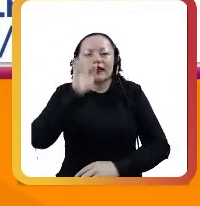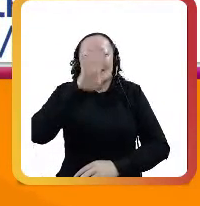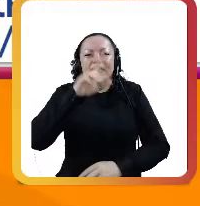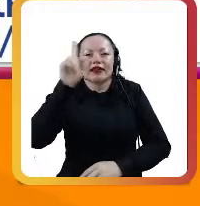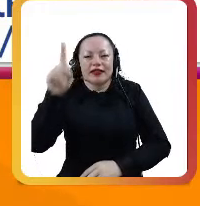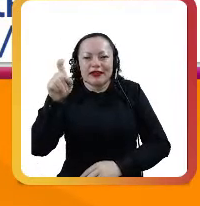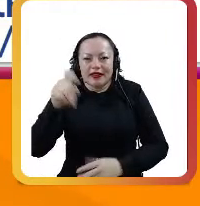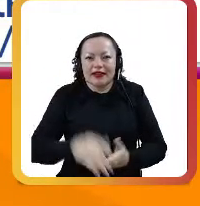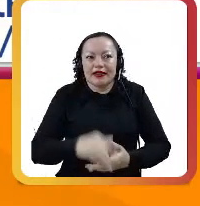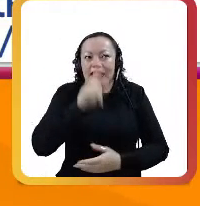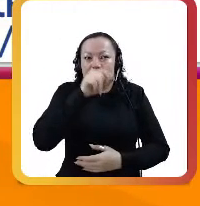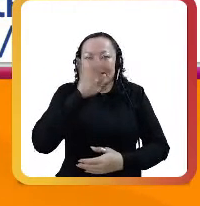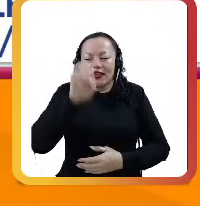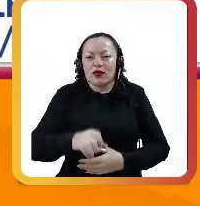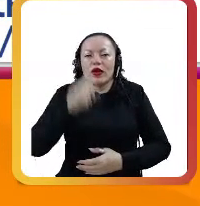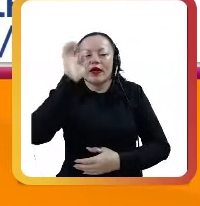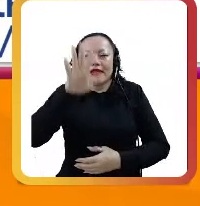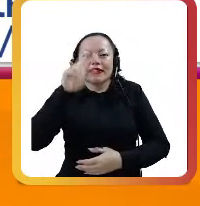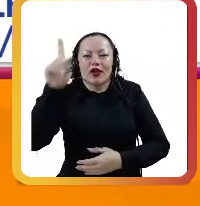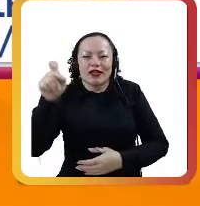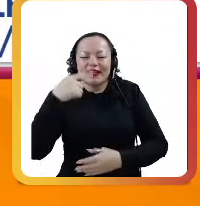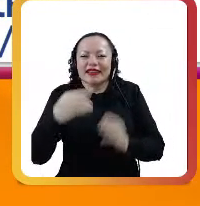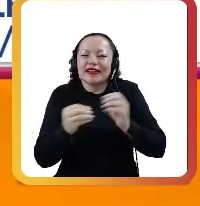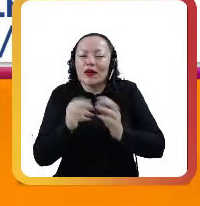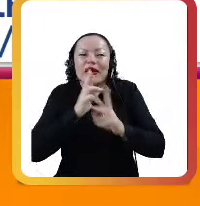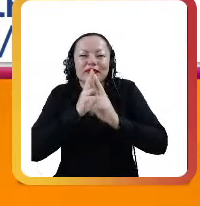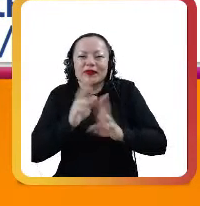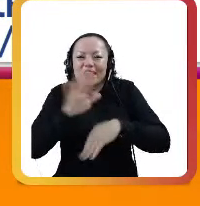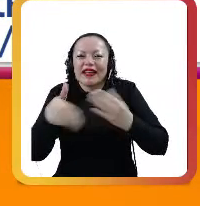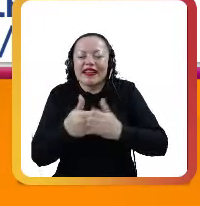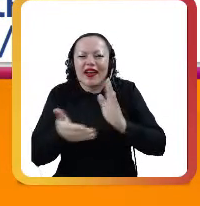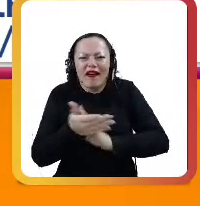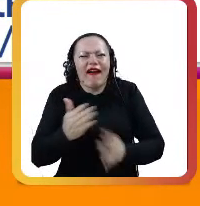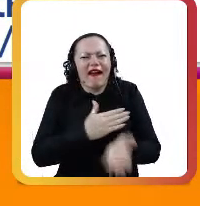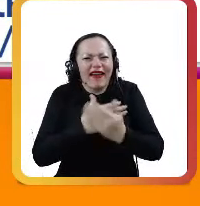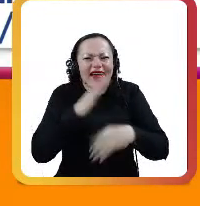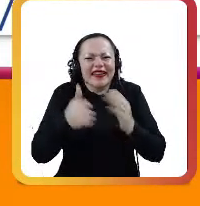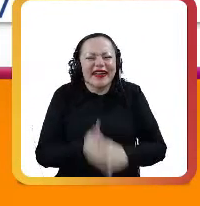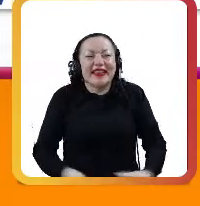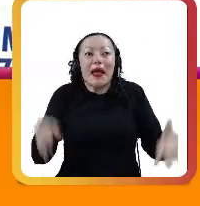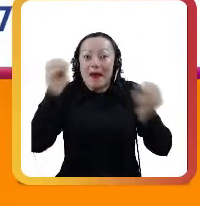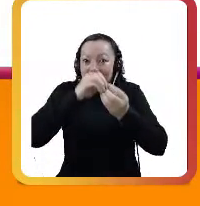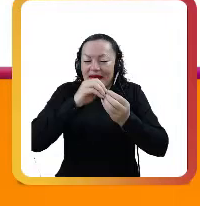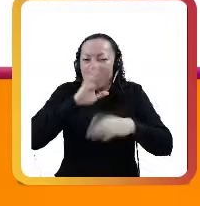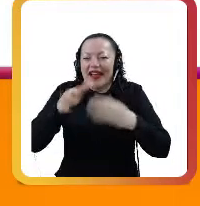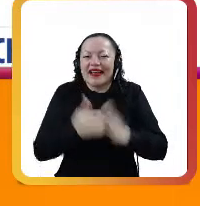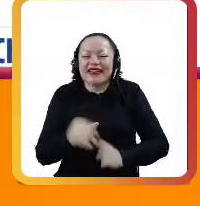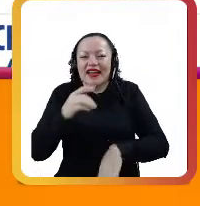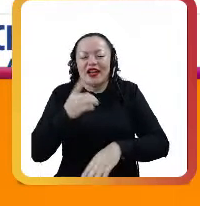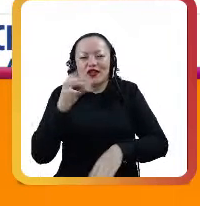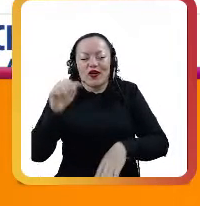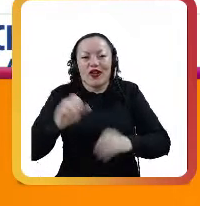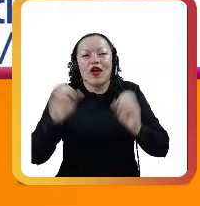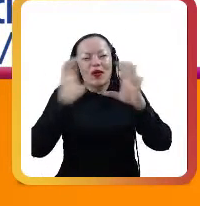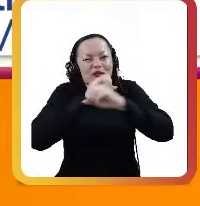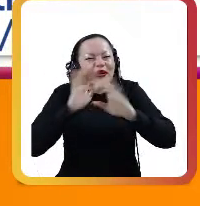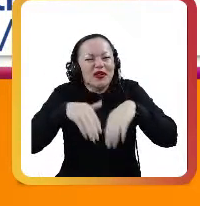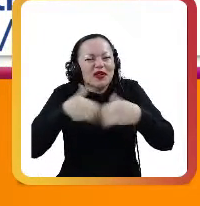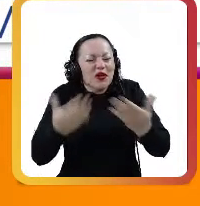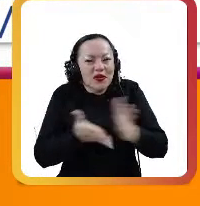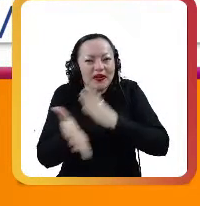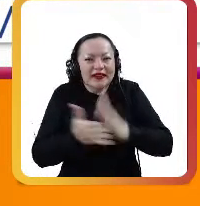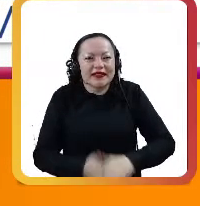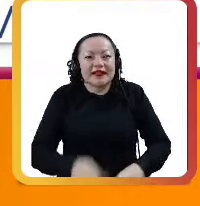69-56, 6-9-5-6 es el resultado de esta lotería. Pasamos a la siguiente. El Dorado Noche,